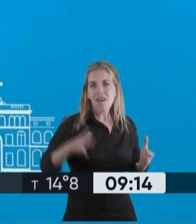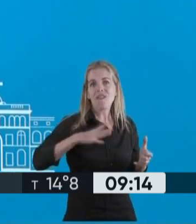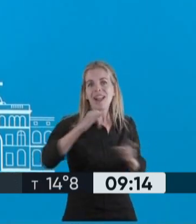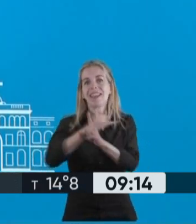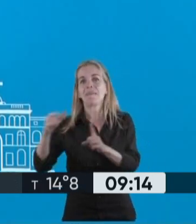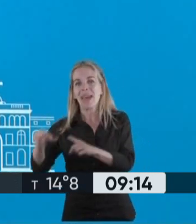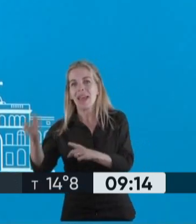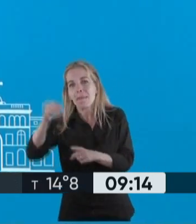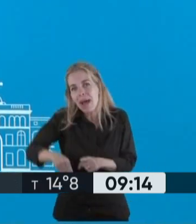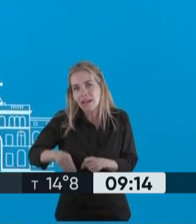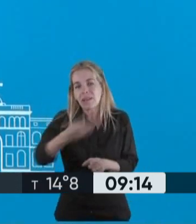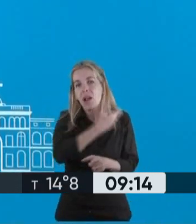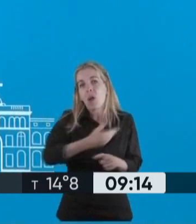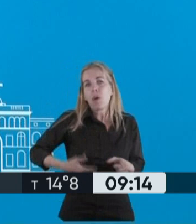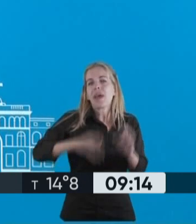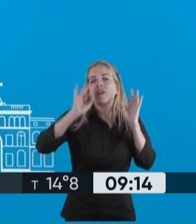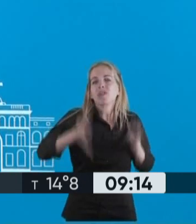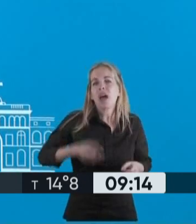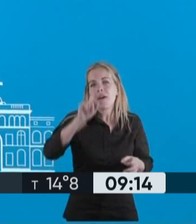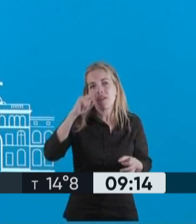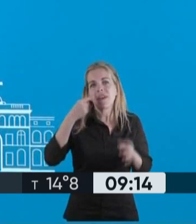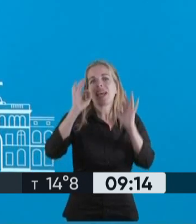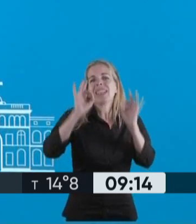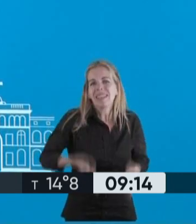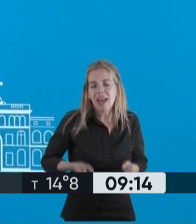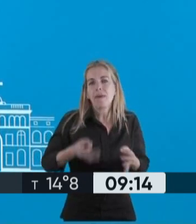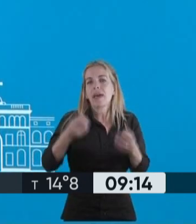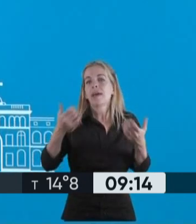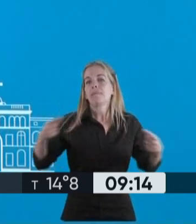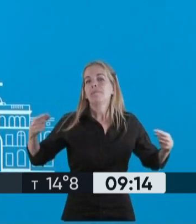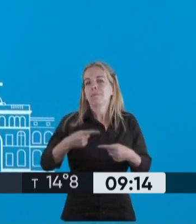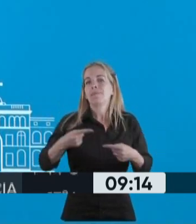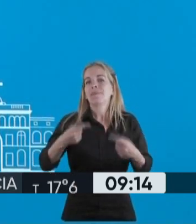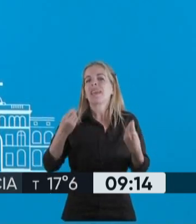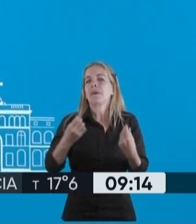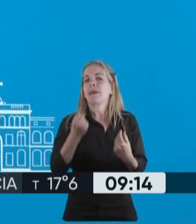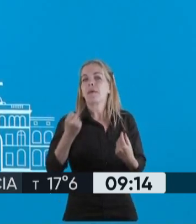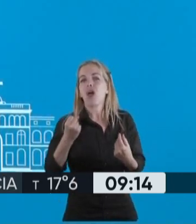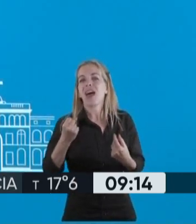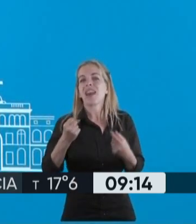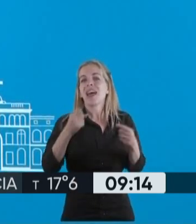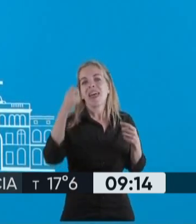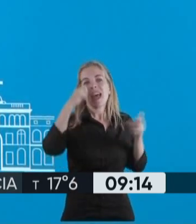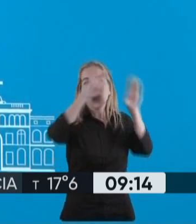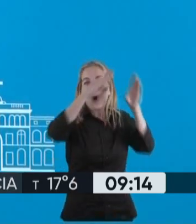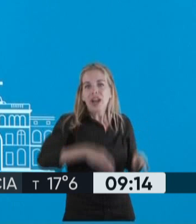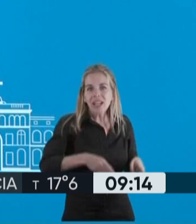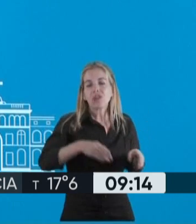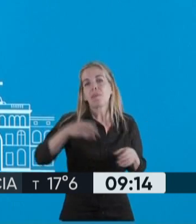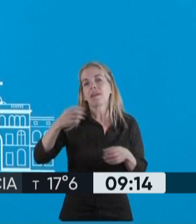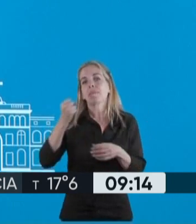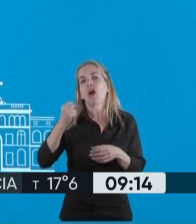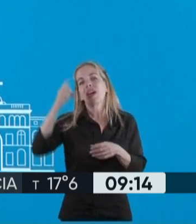lo que el Gobierno entiende es que claramente se trata de un conflicto de poderes entre el Poder Legislativo y la Corte. Sigue atentamente el tema y